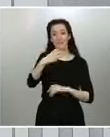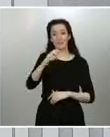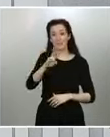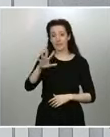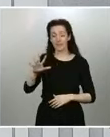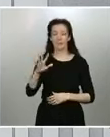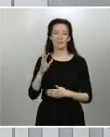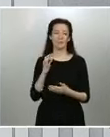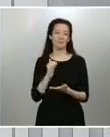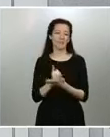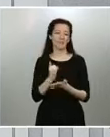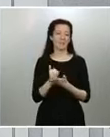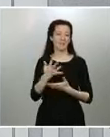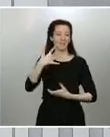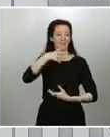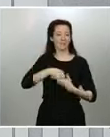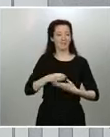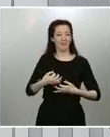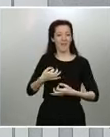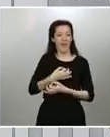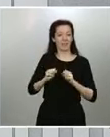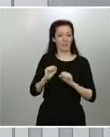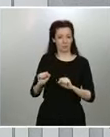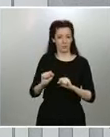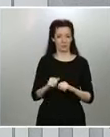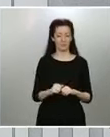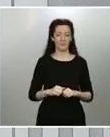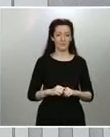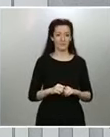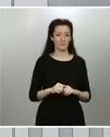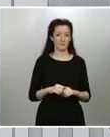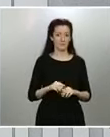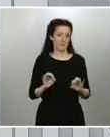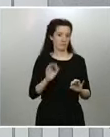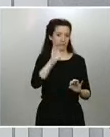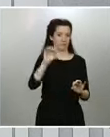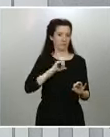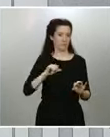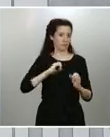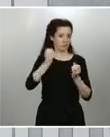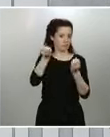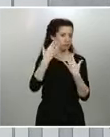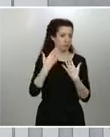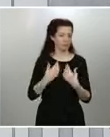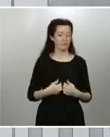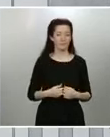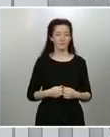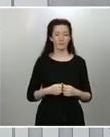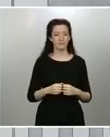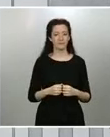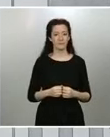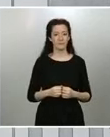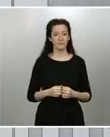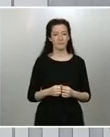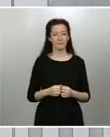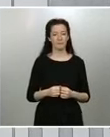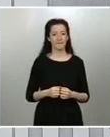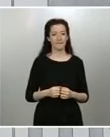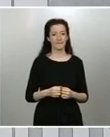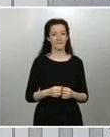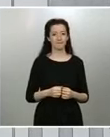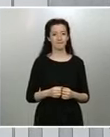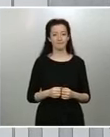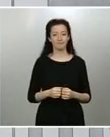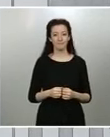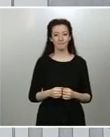datos que nos facilitan las comunidades autónomas y respecto a los protocolos para permitir que familiares visiten los